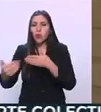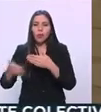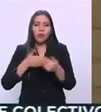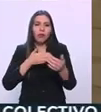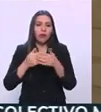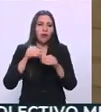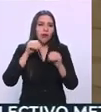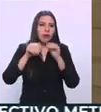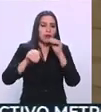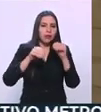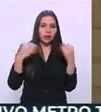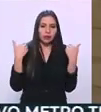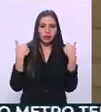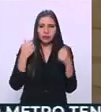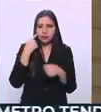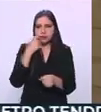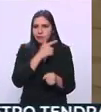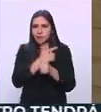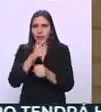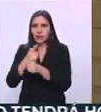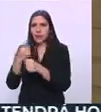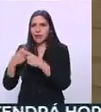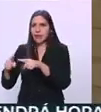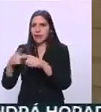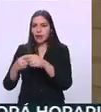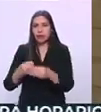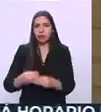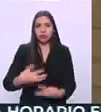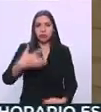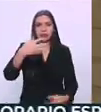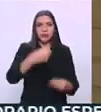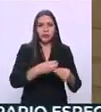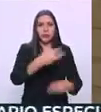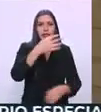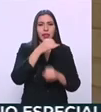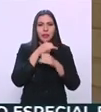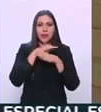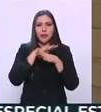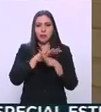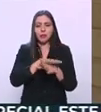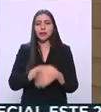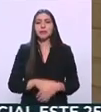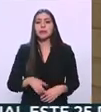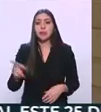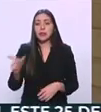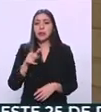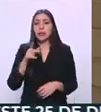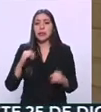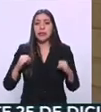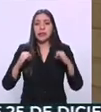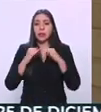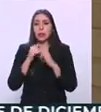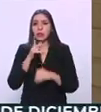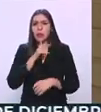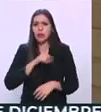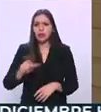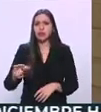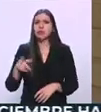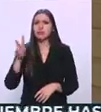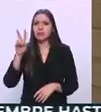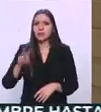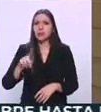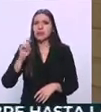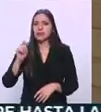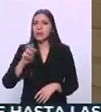exploración, también de análisis de grandes bases de datos. El Instituto Mexicano del Petróleo tenía grandes capacidades, sigue siendo uno de